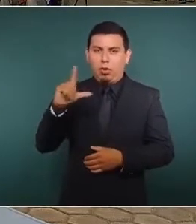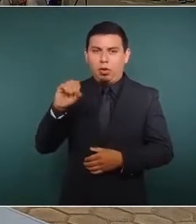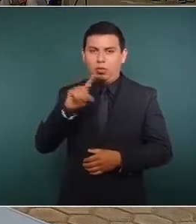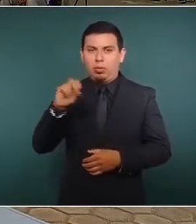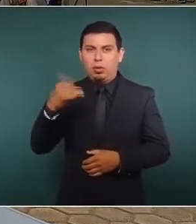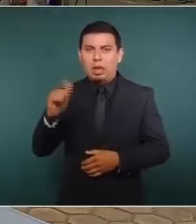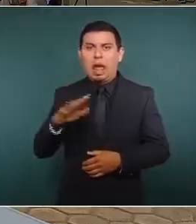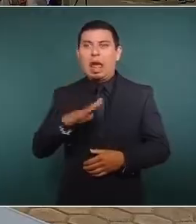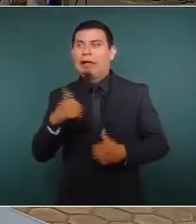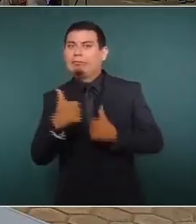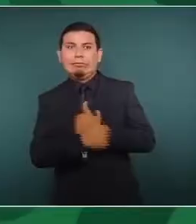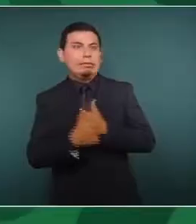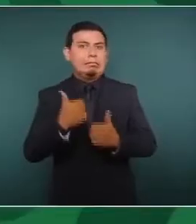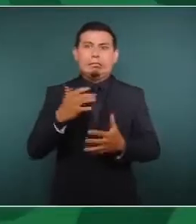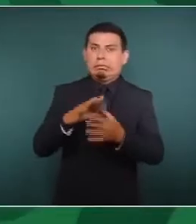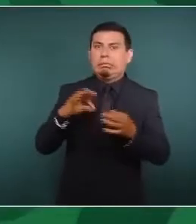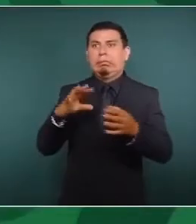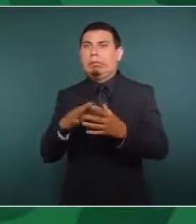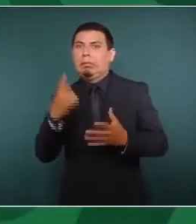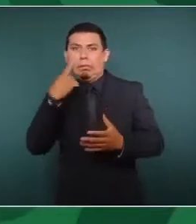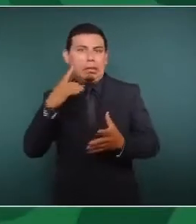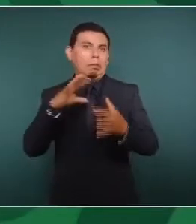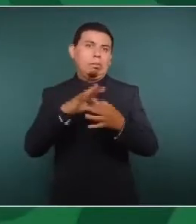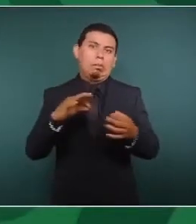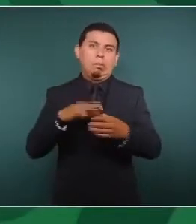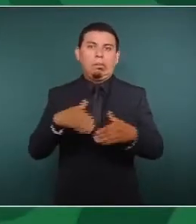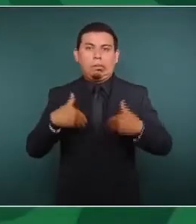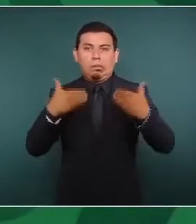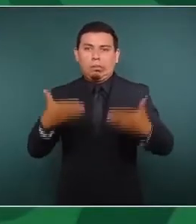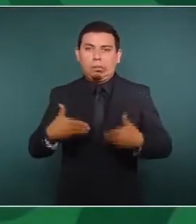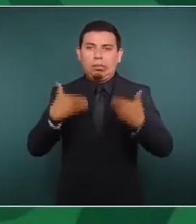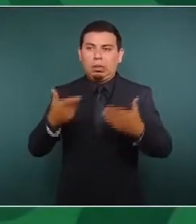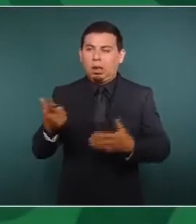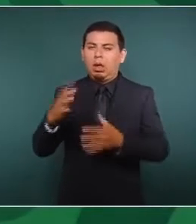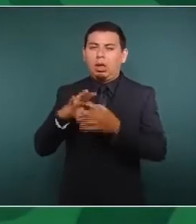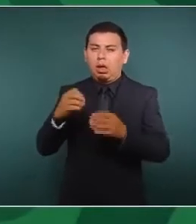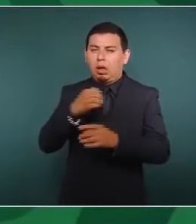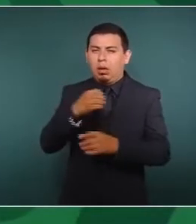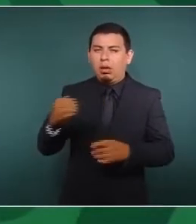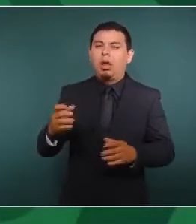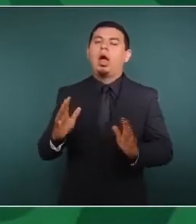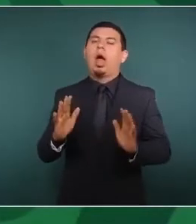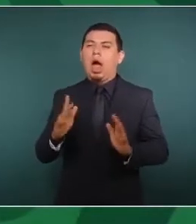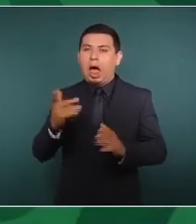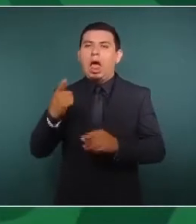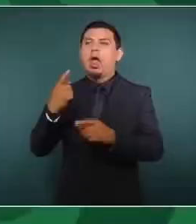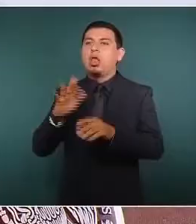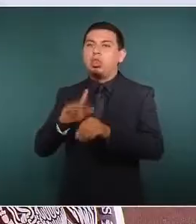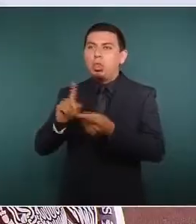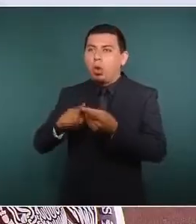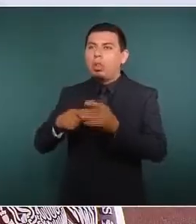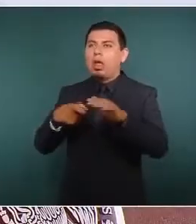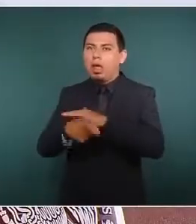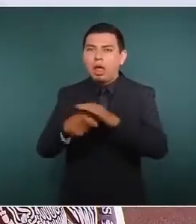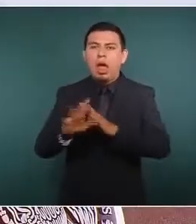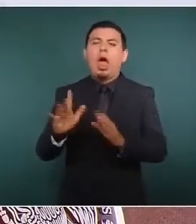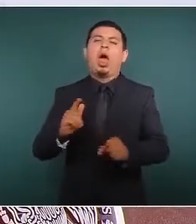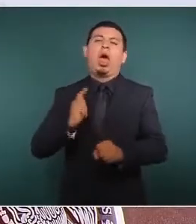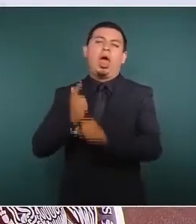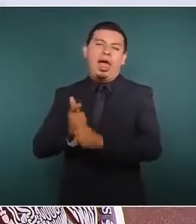Lozoya esté dando a conocer que hubieron estos sobornos y que